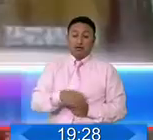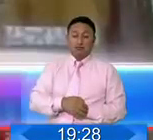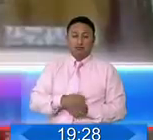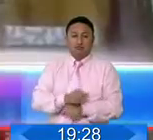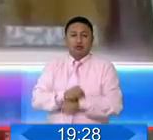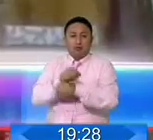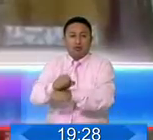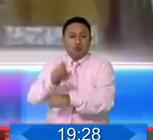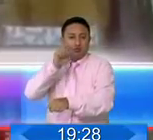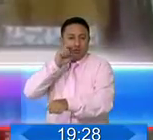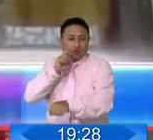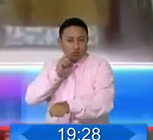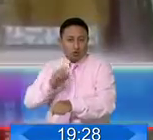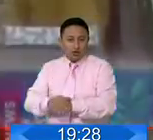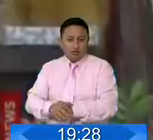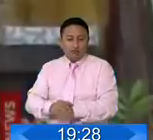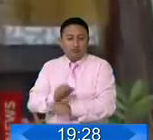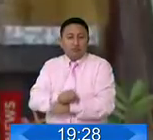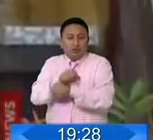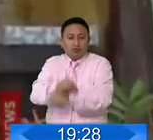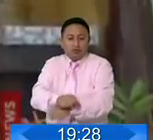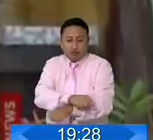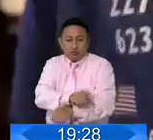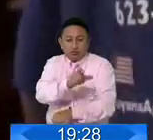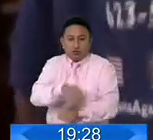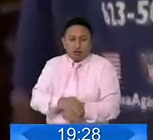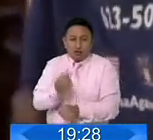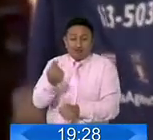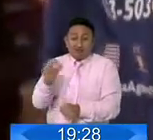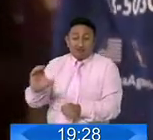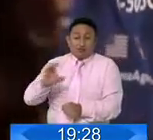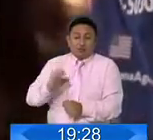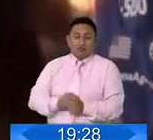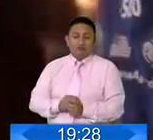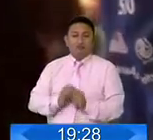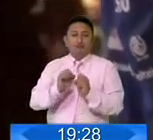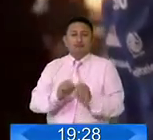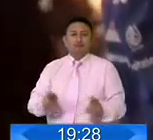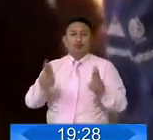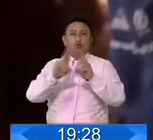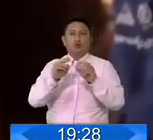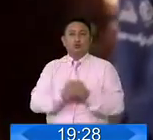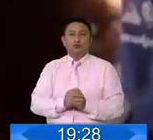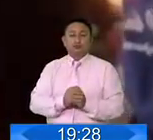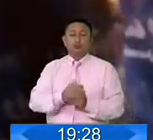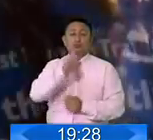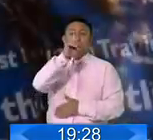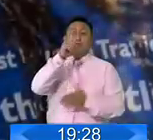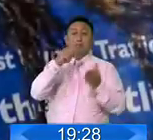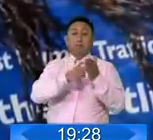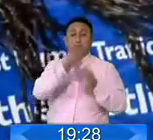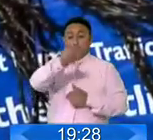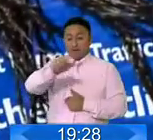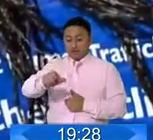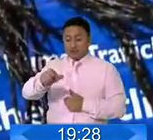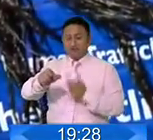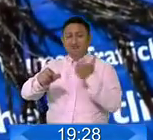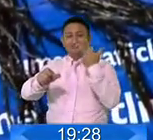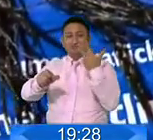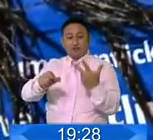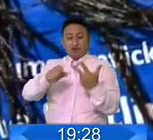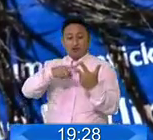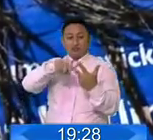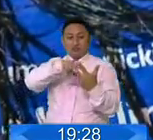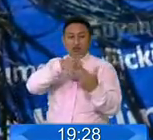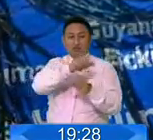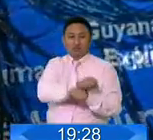sexual, esclavitud para el lucro. Según la ONU, 3 de cada 1000 personas viven en el mundo en